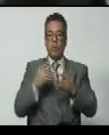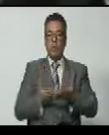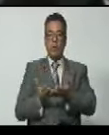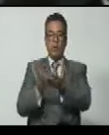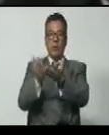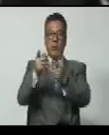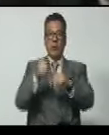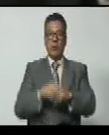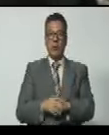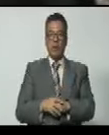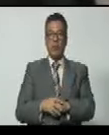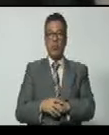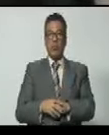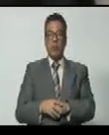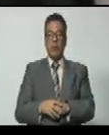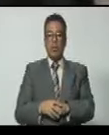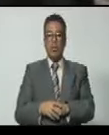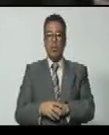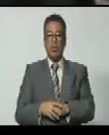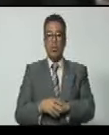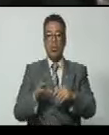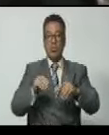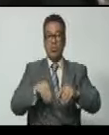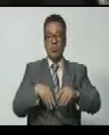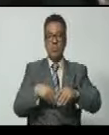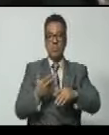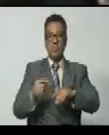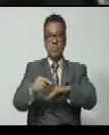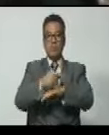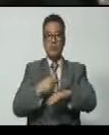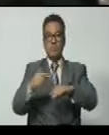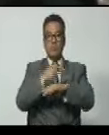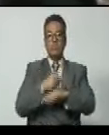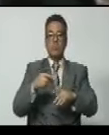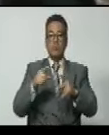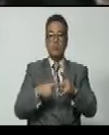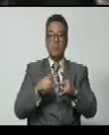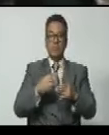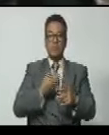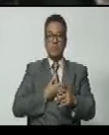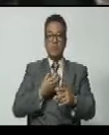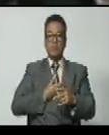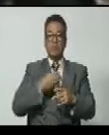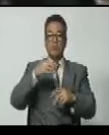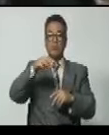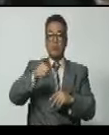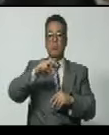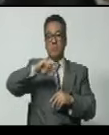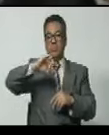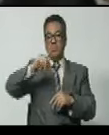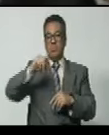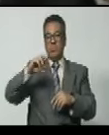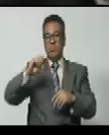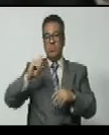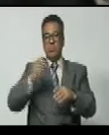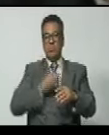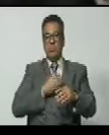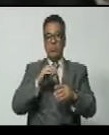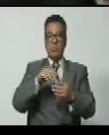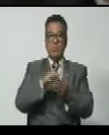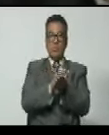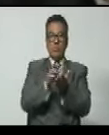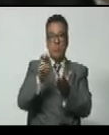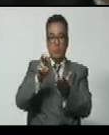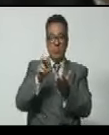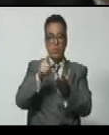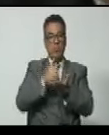orden las capacidades de la Gobernación del Estado y de la Alcaldía del Municipio de Mariño, que son alcaldías representadas por la oposición, para